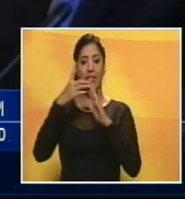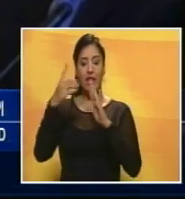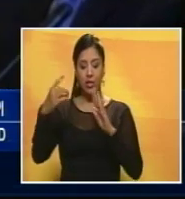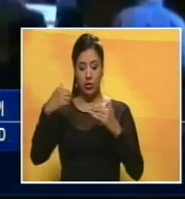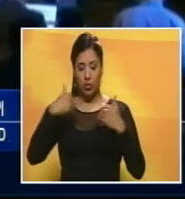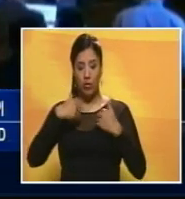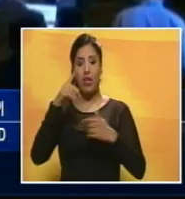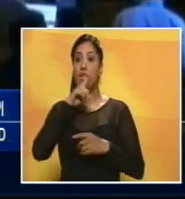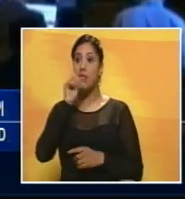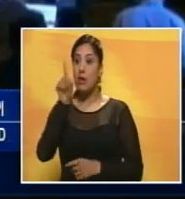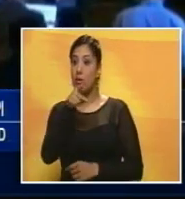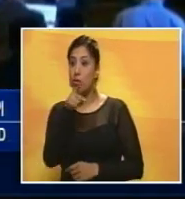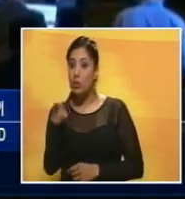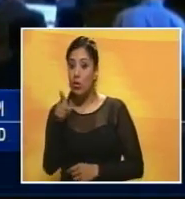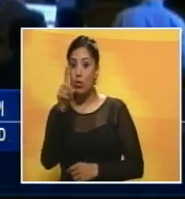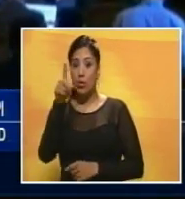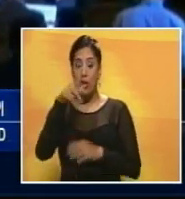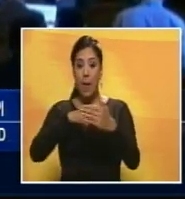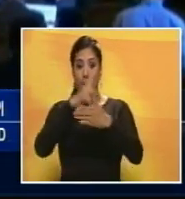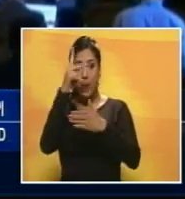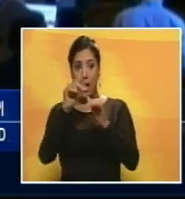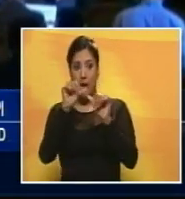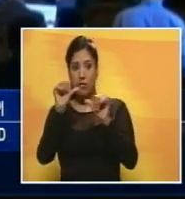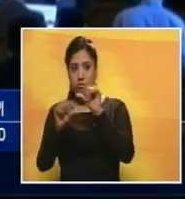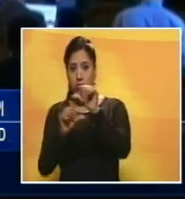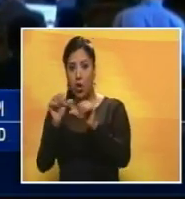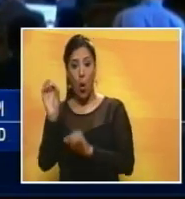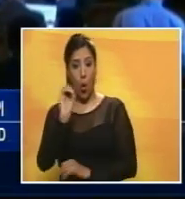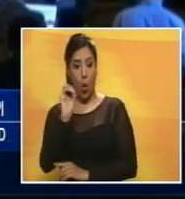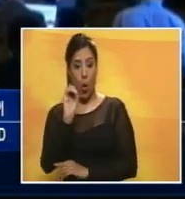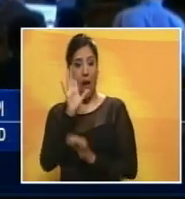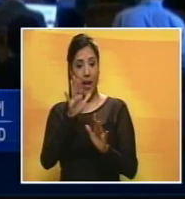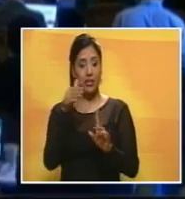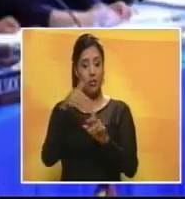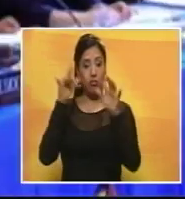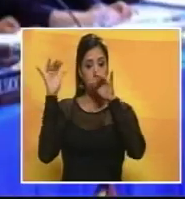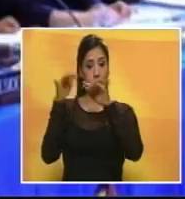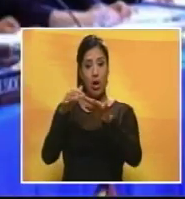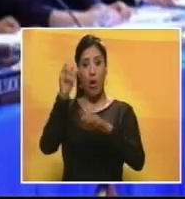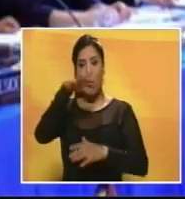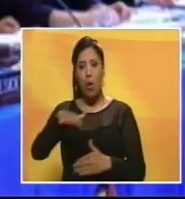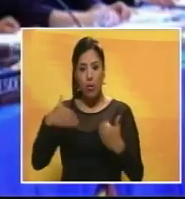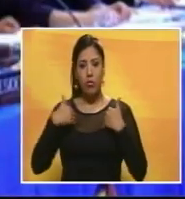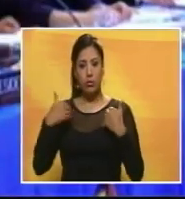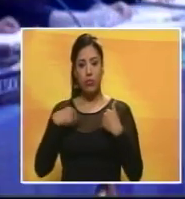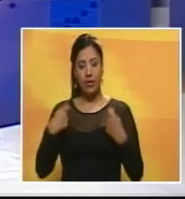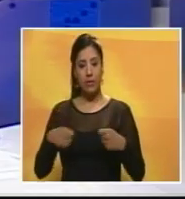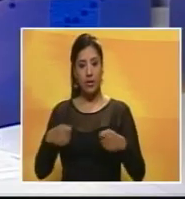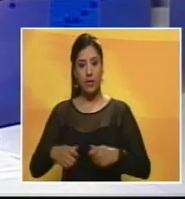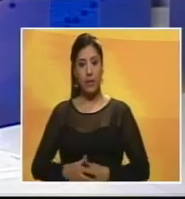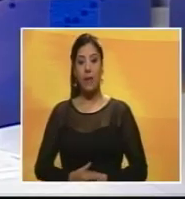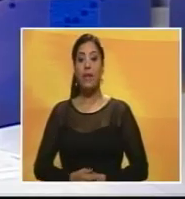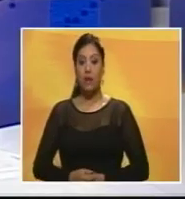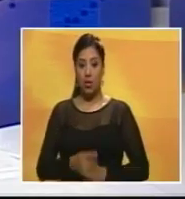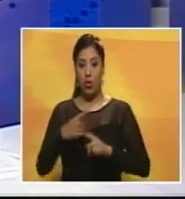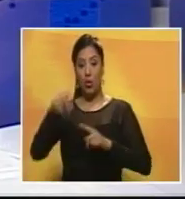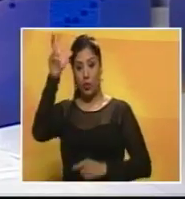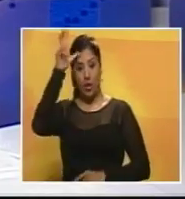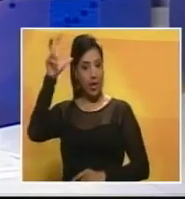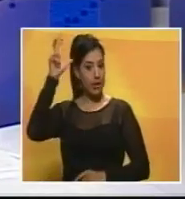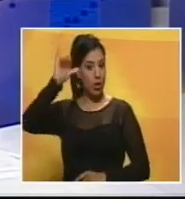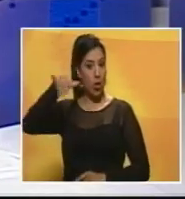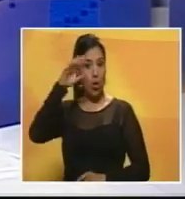que determinen si se trata de un patrón de un plan sistemático o parte de un ataque masivo a la población civil. El canciller